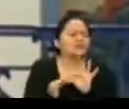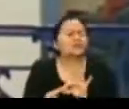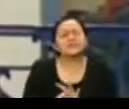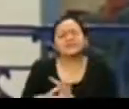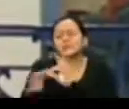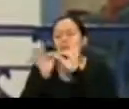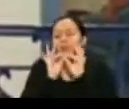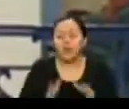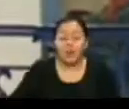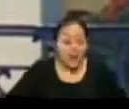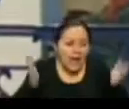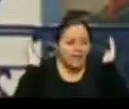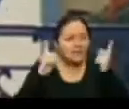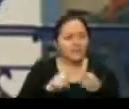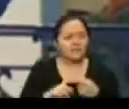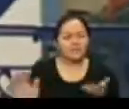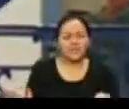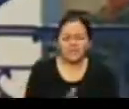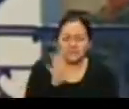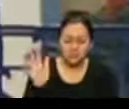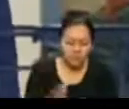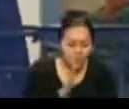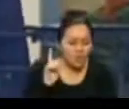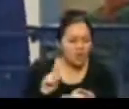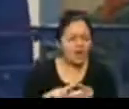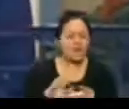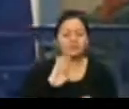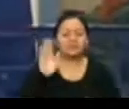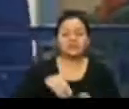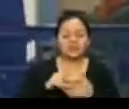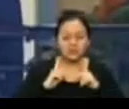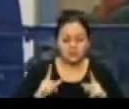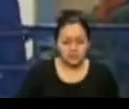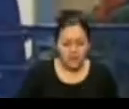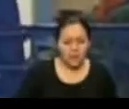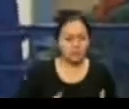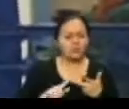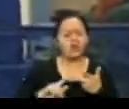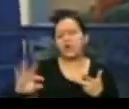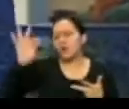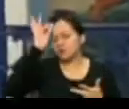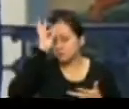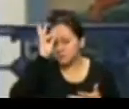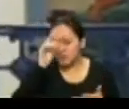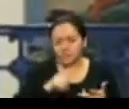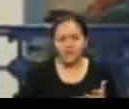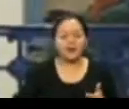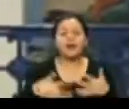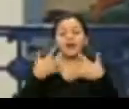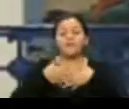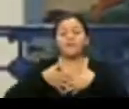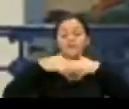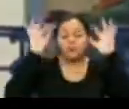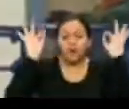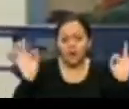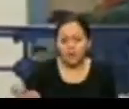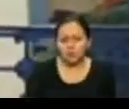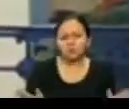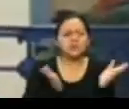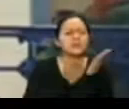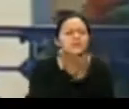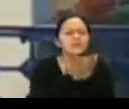de unidad del milenio, de centros de salud, de hospitales, de hidroeléctricas, de